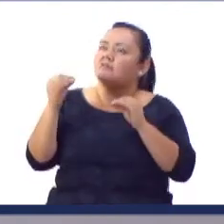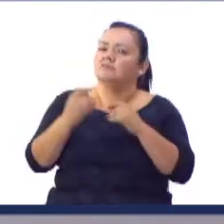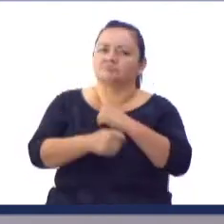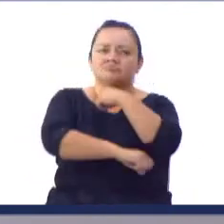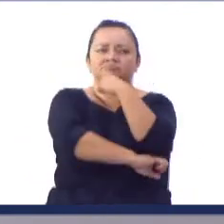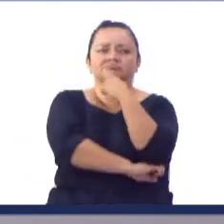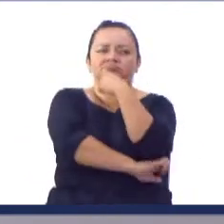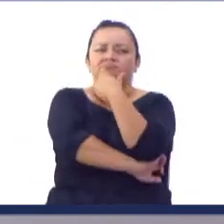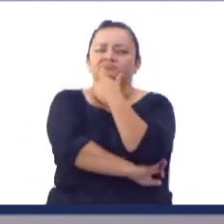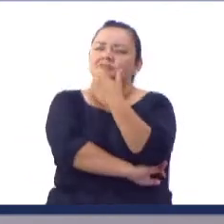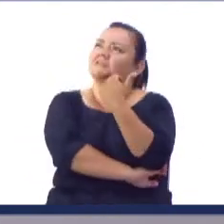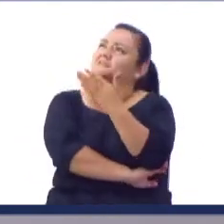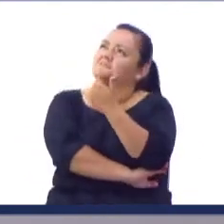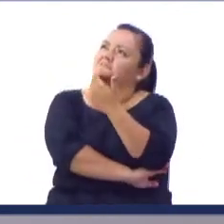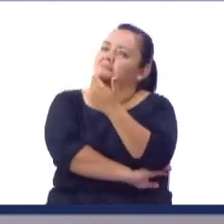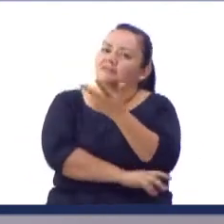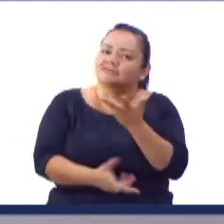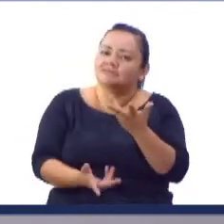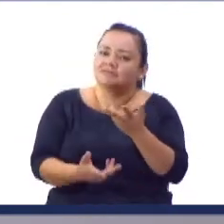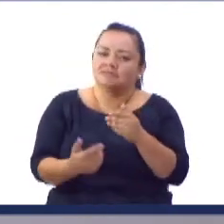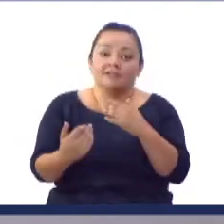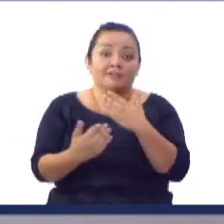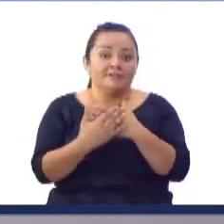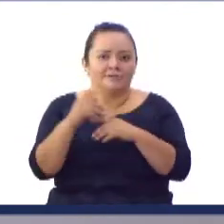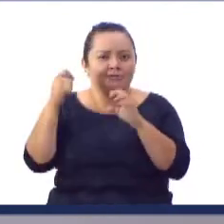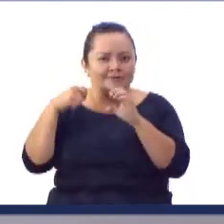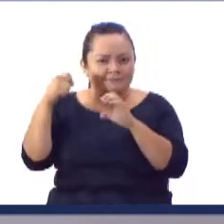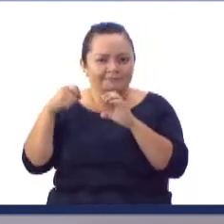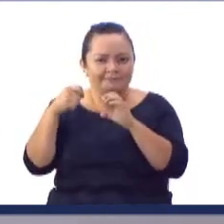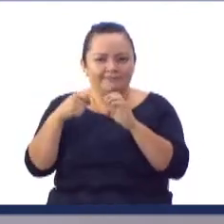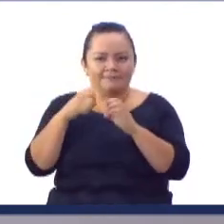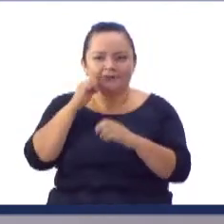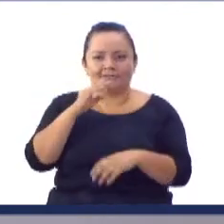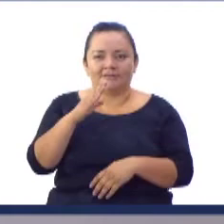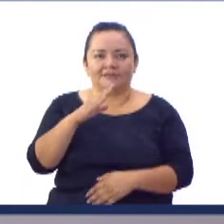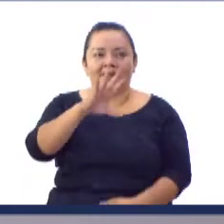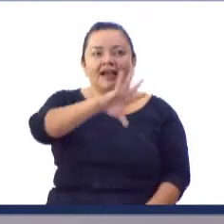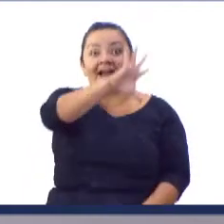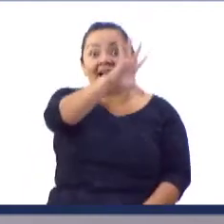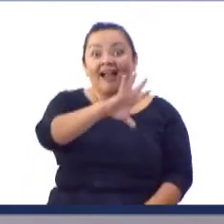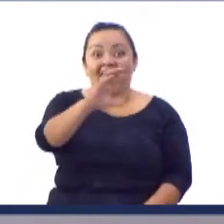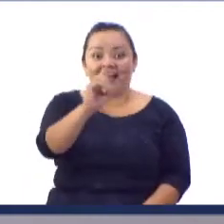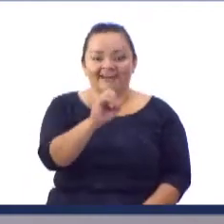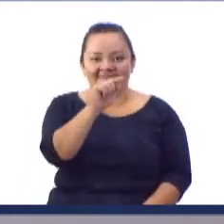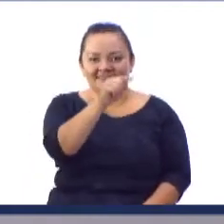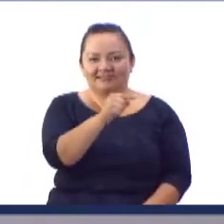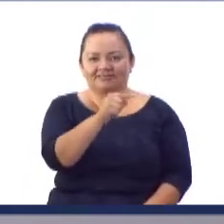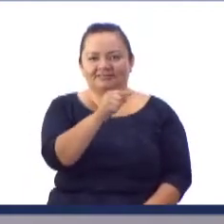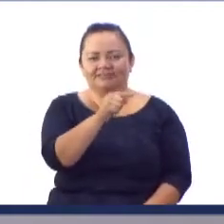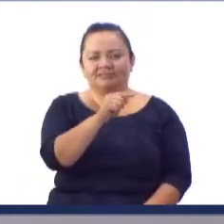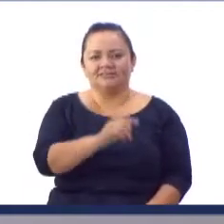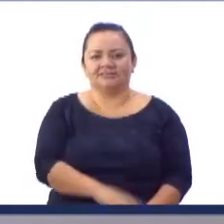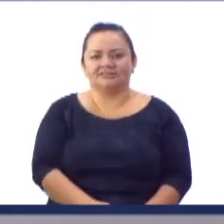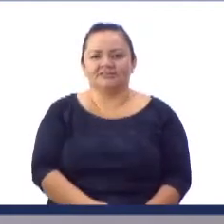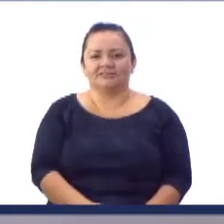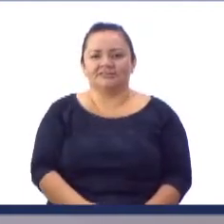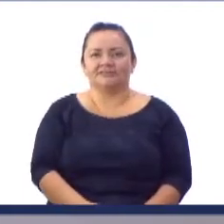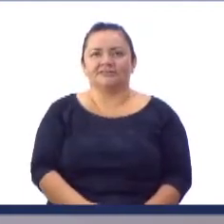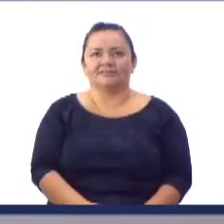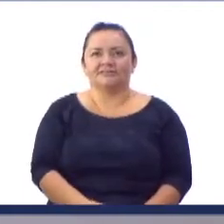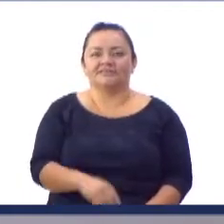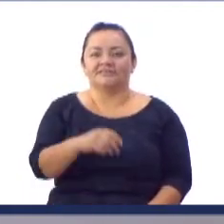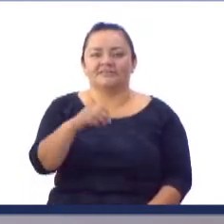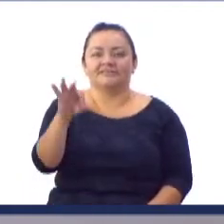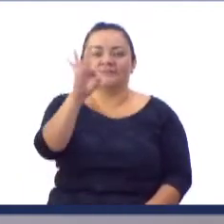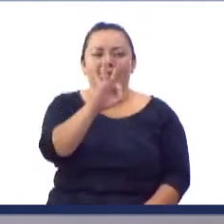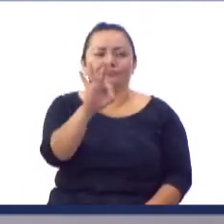y que pasa te mandaron por ahí un vídeo donde dice que en áfrica estaban también un montón de de langostas que han